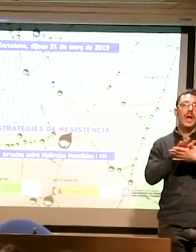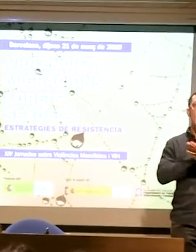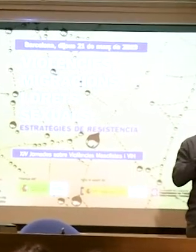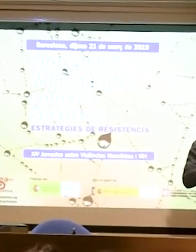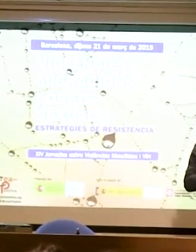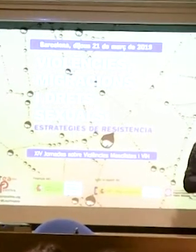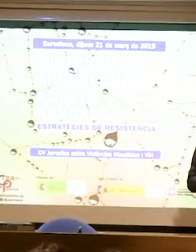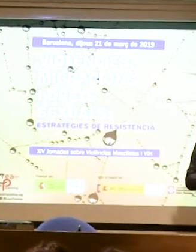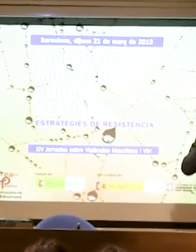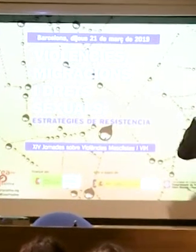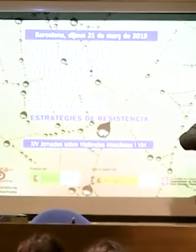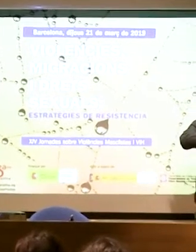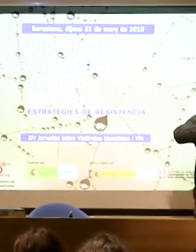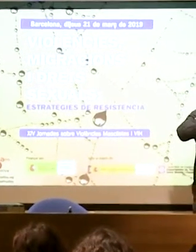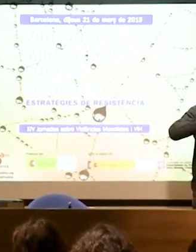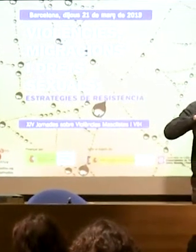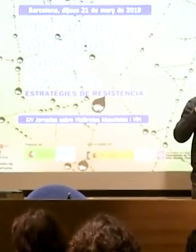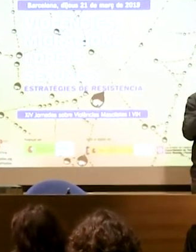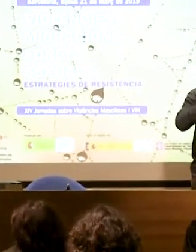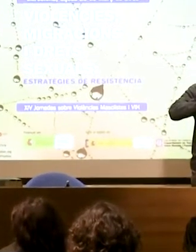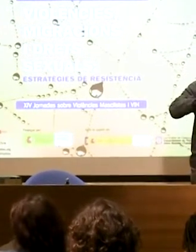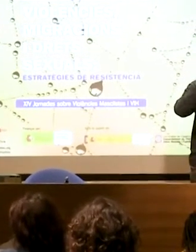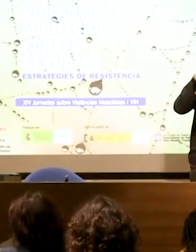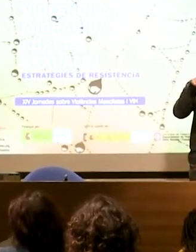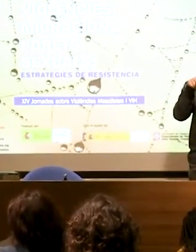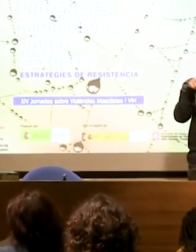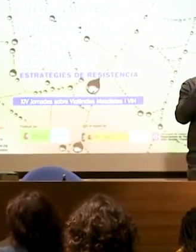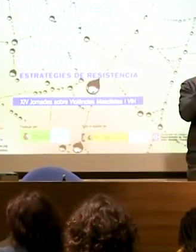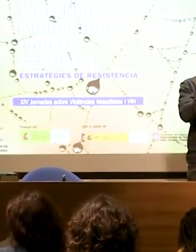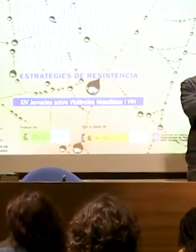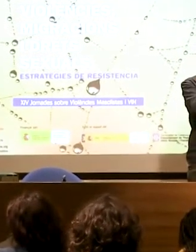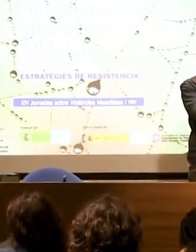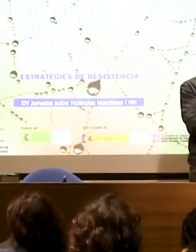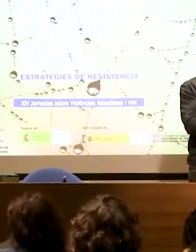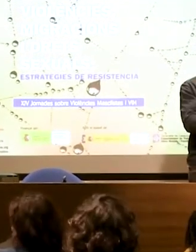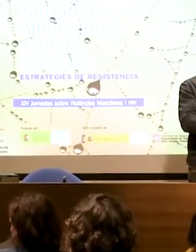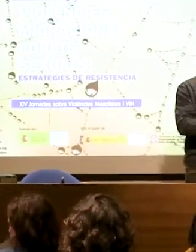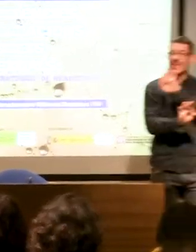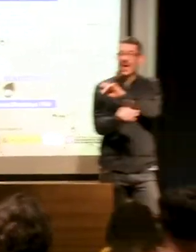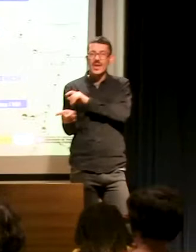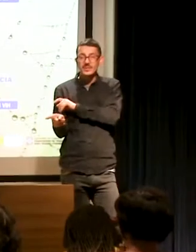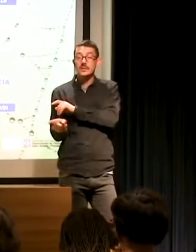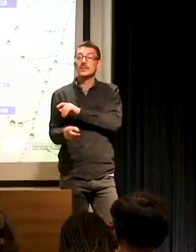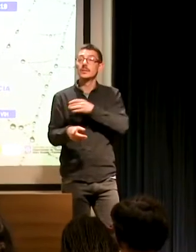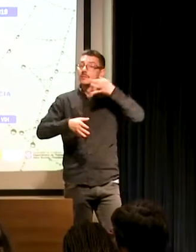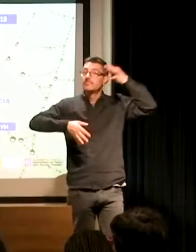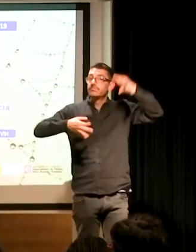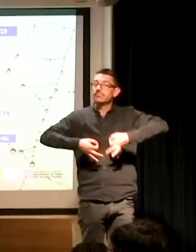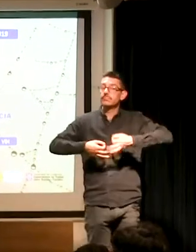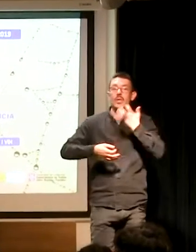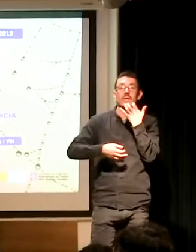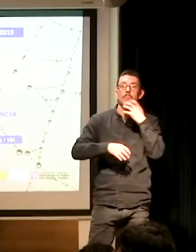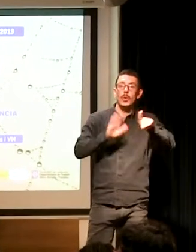cómo la ley en sí misma ya discrimina y genera violencia de facto. Y ella ha dado varios ejemplos, como el decreto